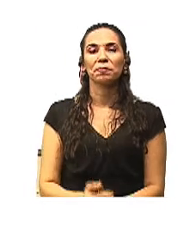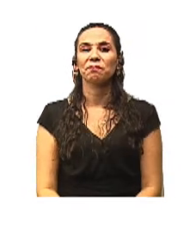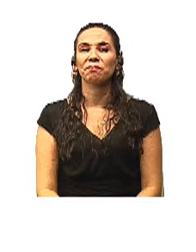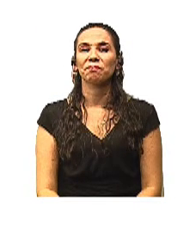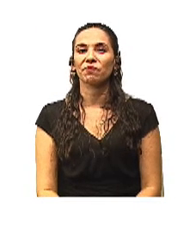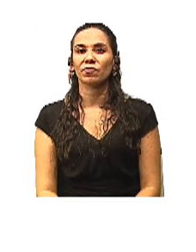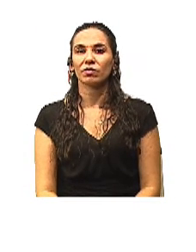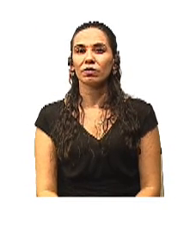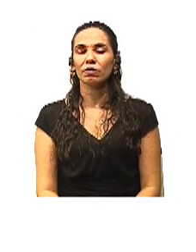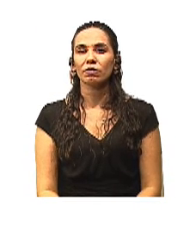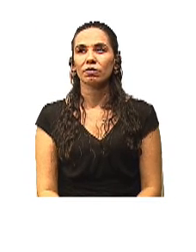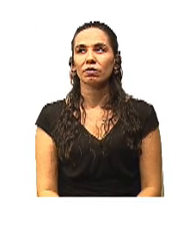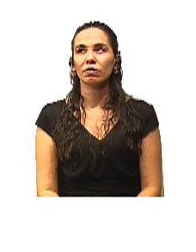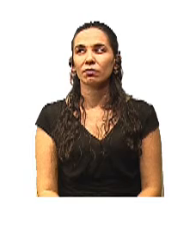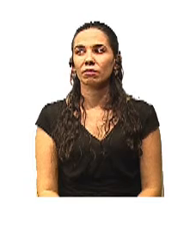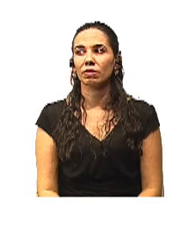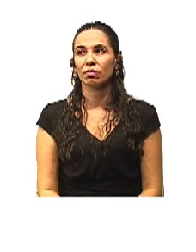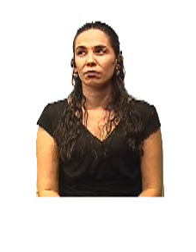Continuamos entonces